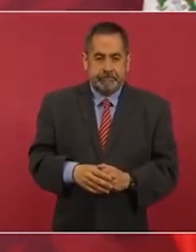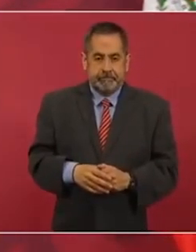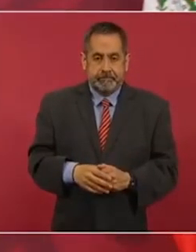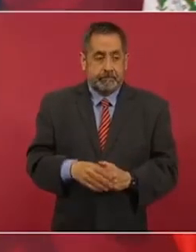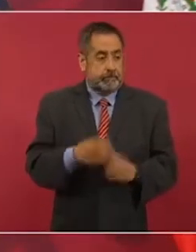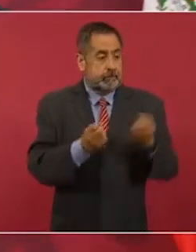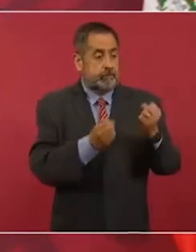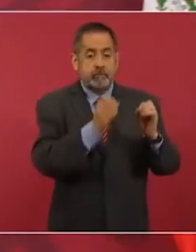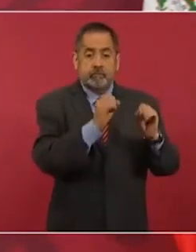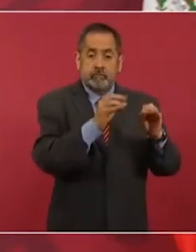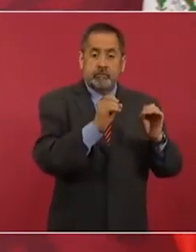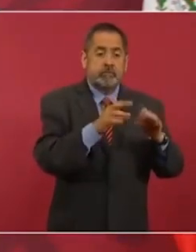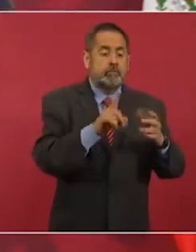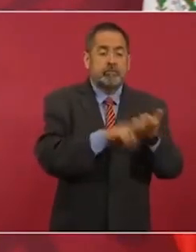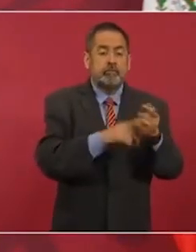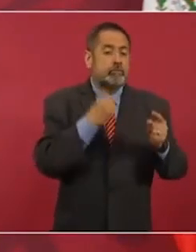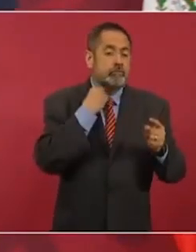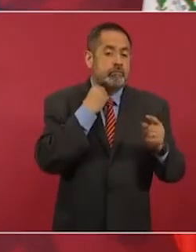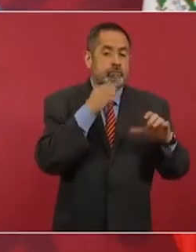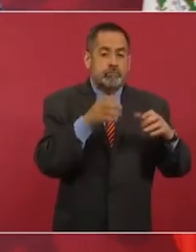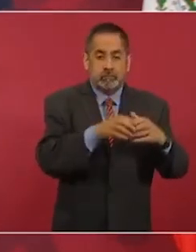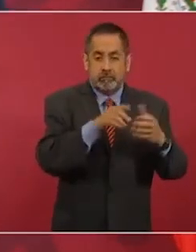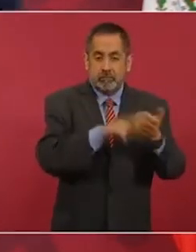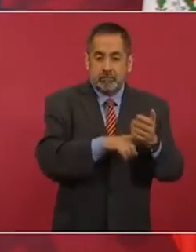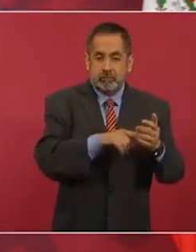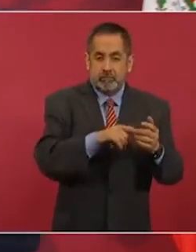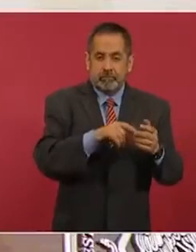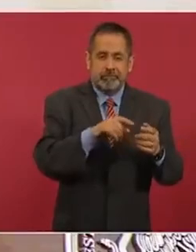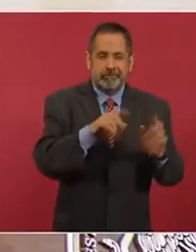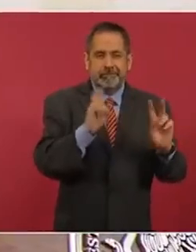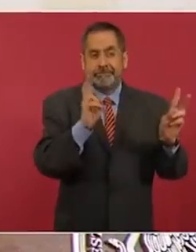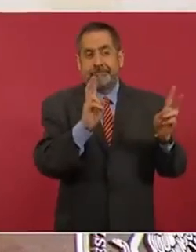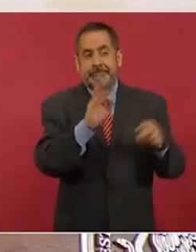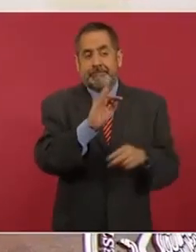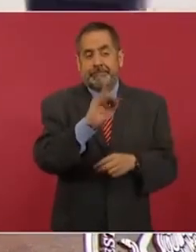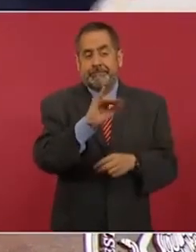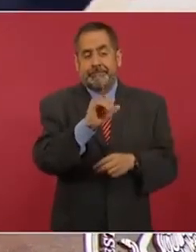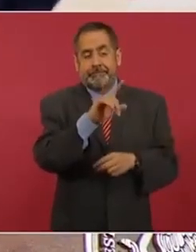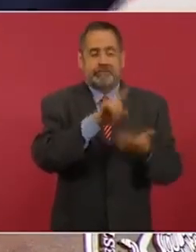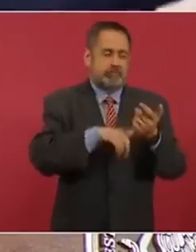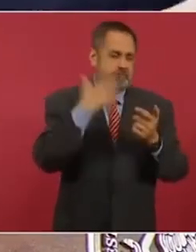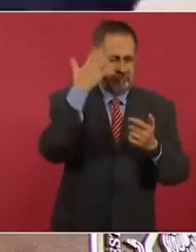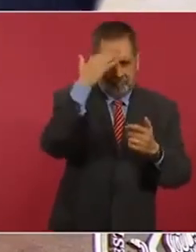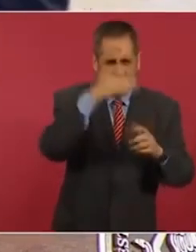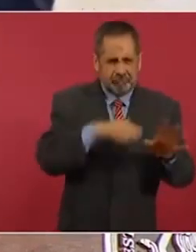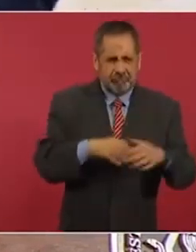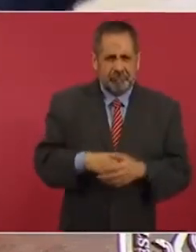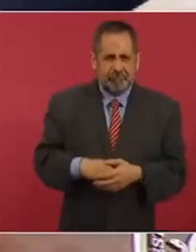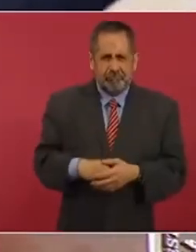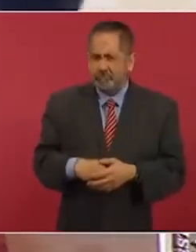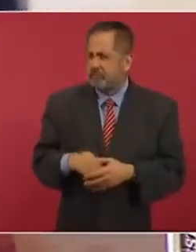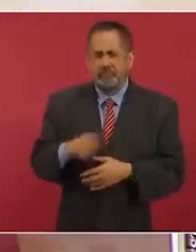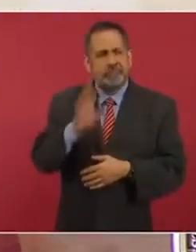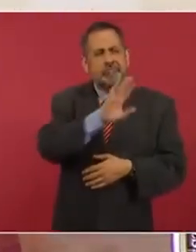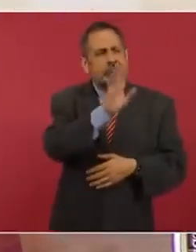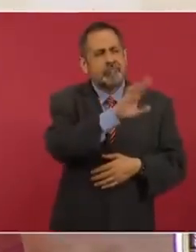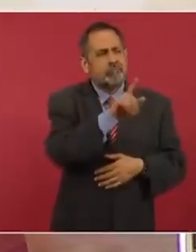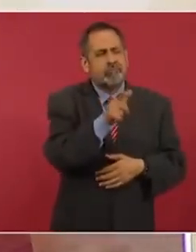Despachos de abogados o despachos de fiscalistas, lo mismo. Dice, no pagues